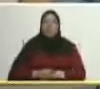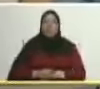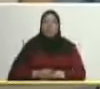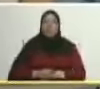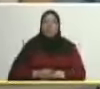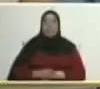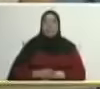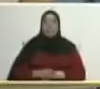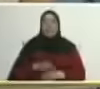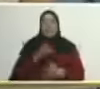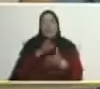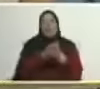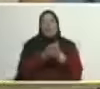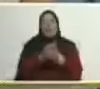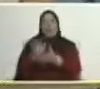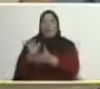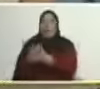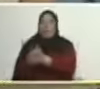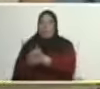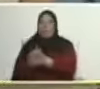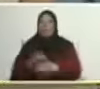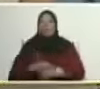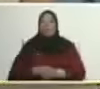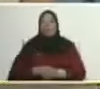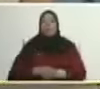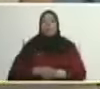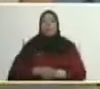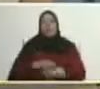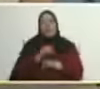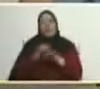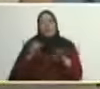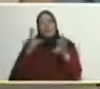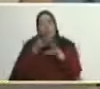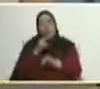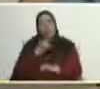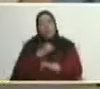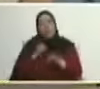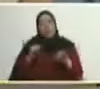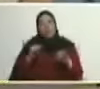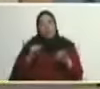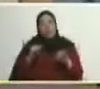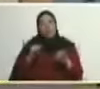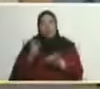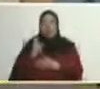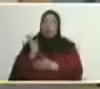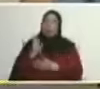damas y caballeros. Al final del día,